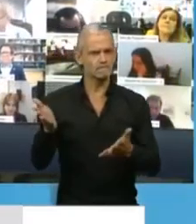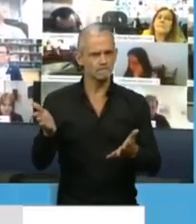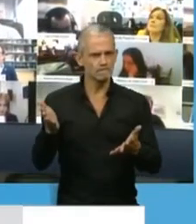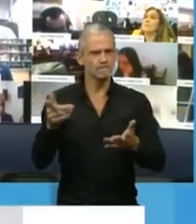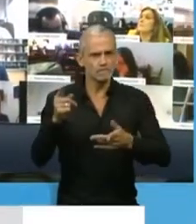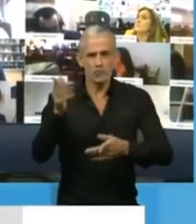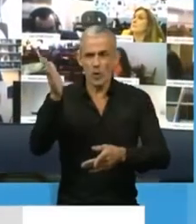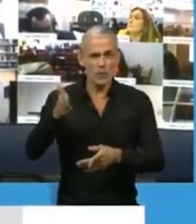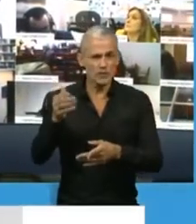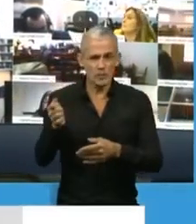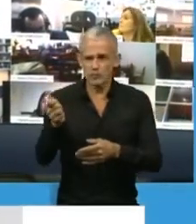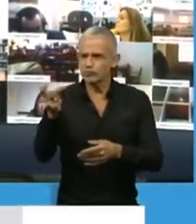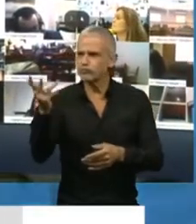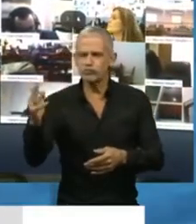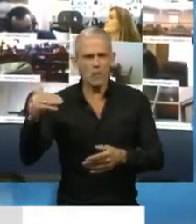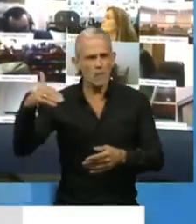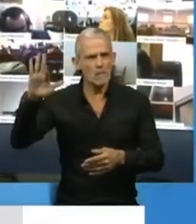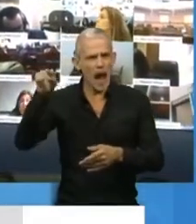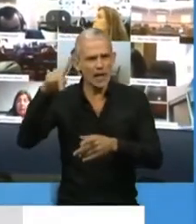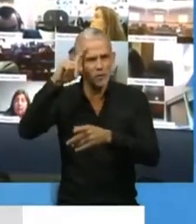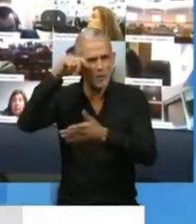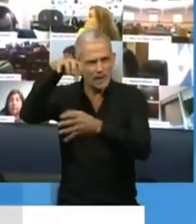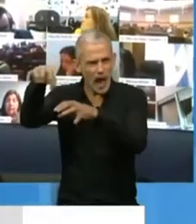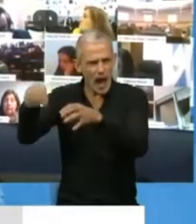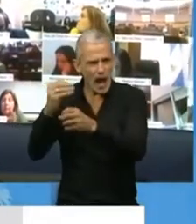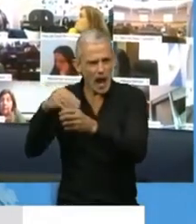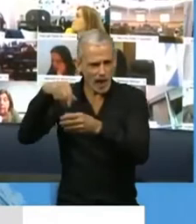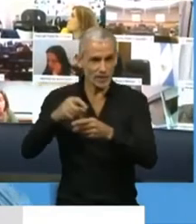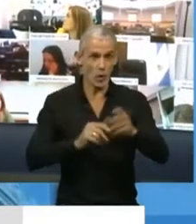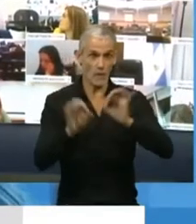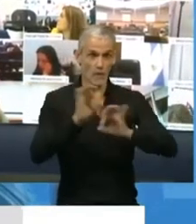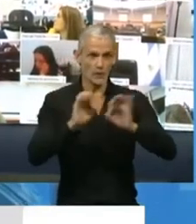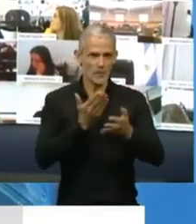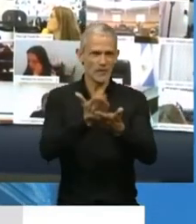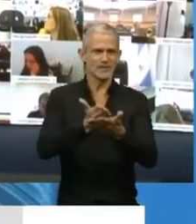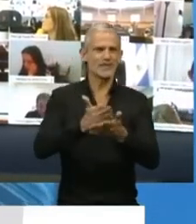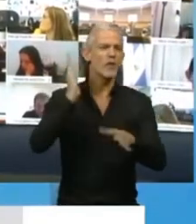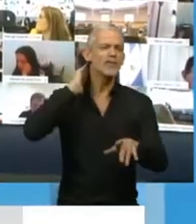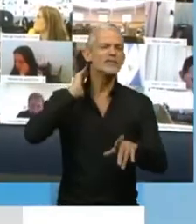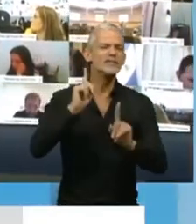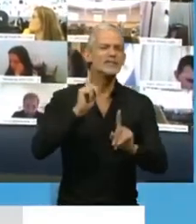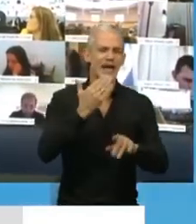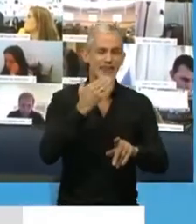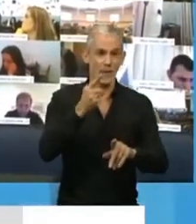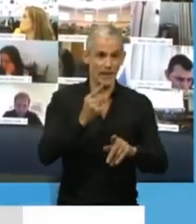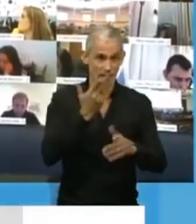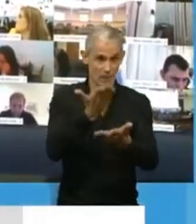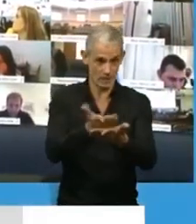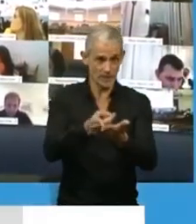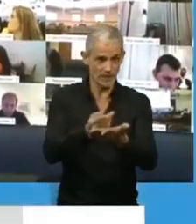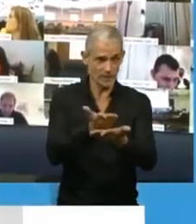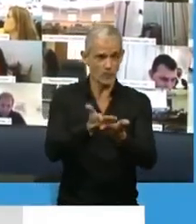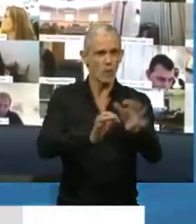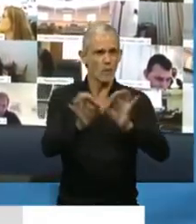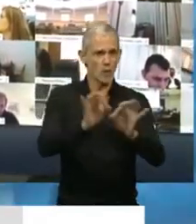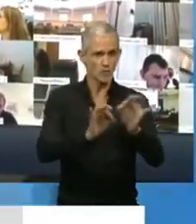Estos porcentajes que nos hemos ocupado en el proyecto que presentamos el 16 de abril, porque nos vamos a ocupar en todo